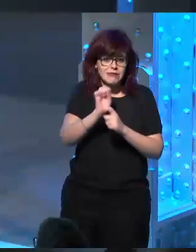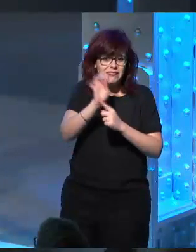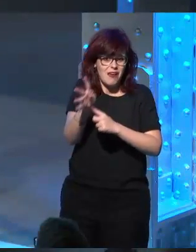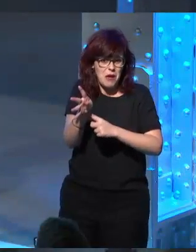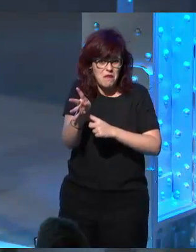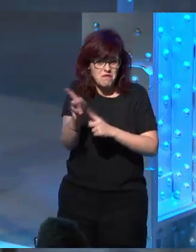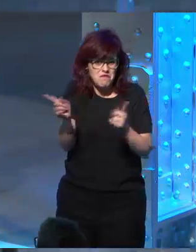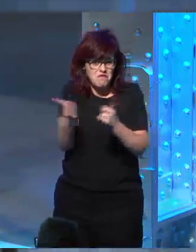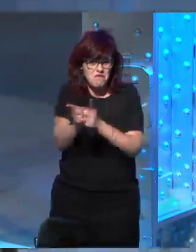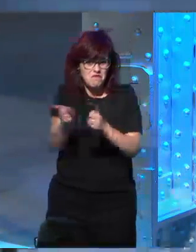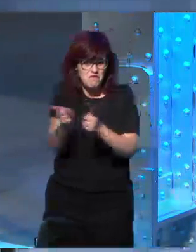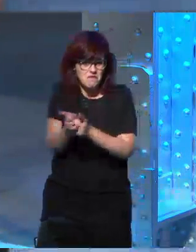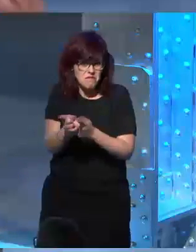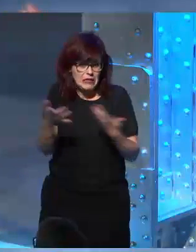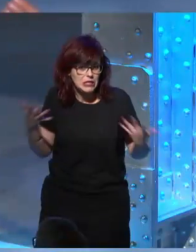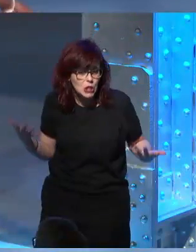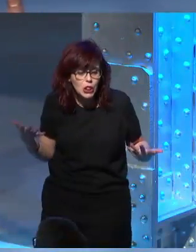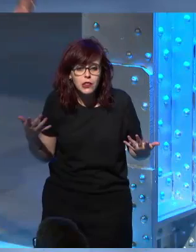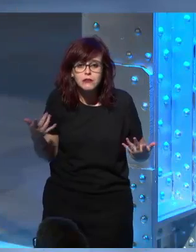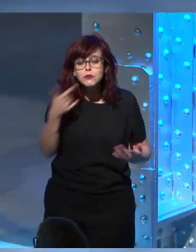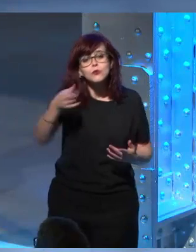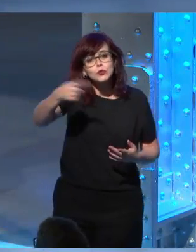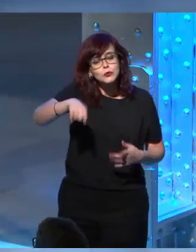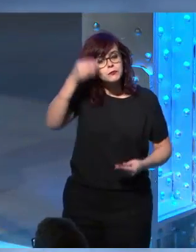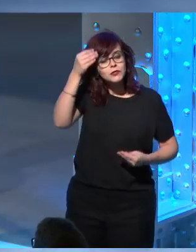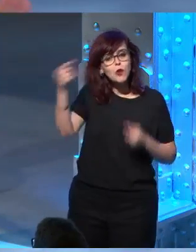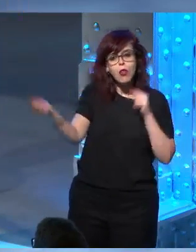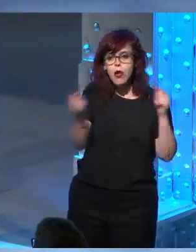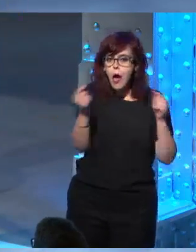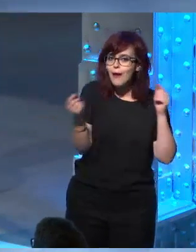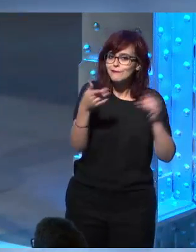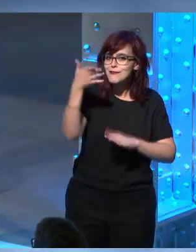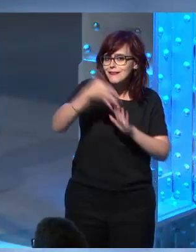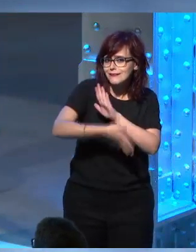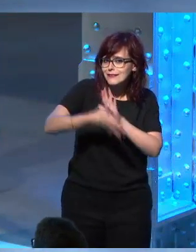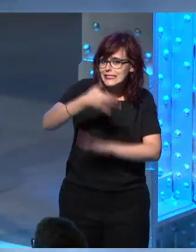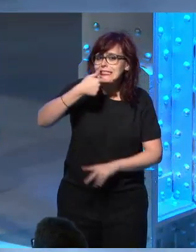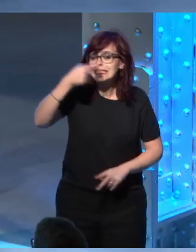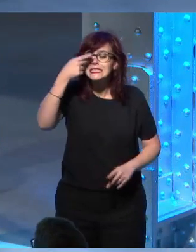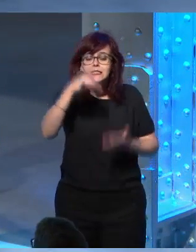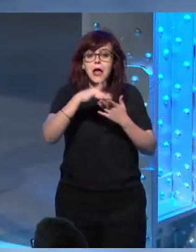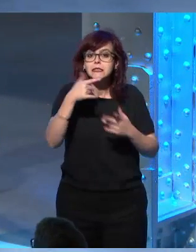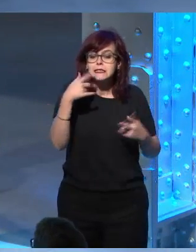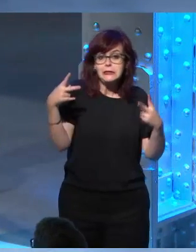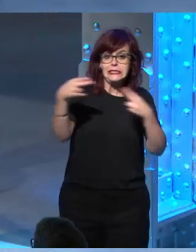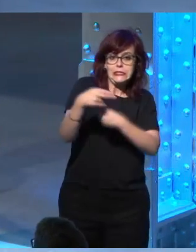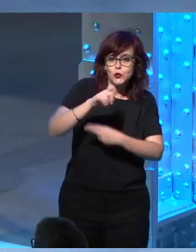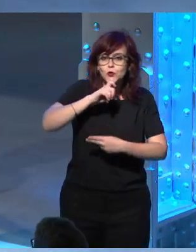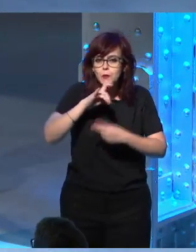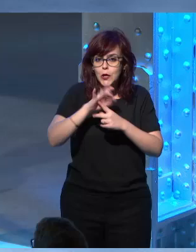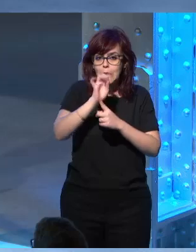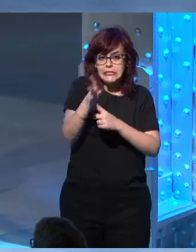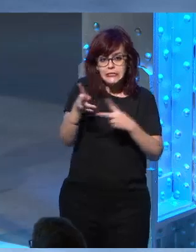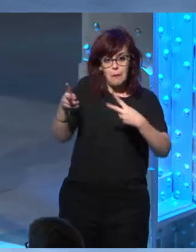esa supongo que será una de las cosas que tenéis más en cuenta y supongo que habrá debates en cómo hacer esto, hasta dónde recorto, hasta dónde llego, hasta